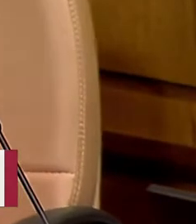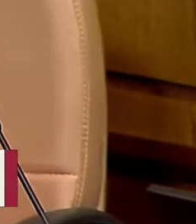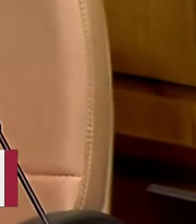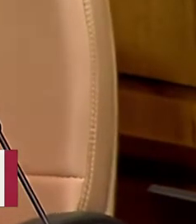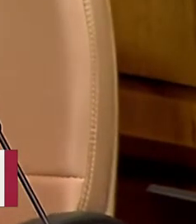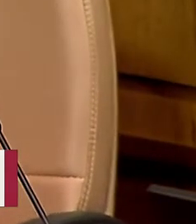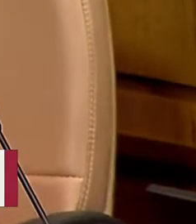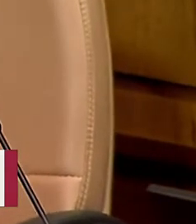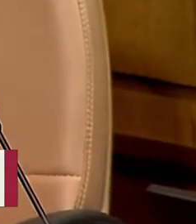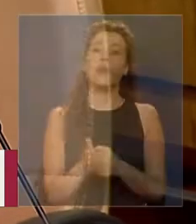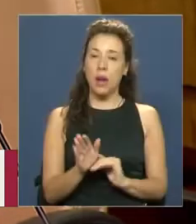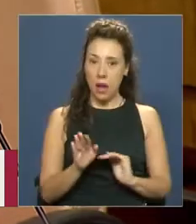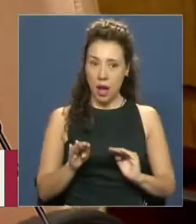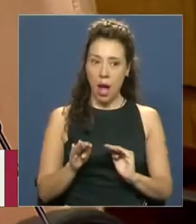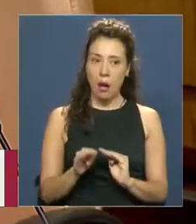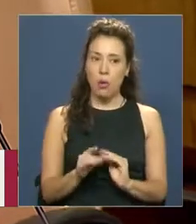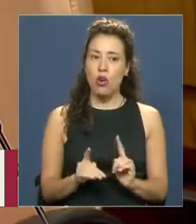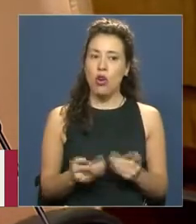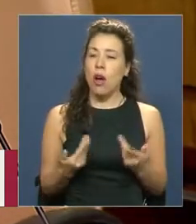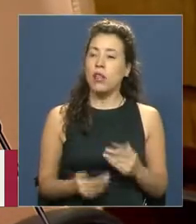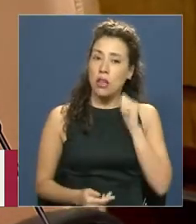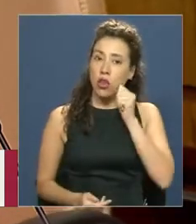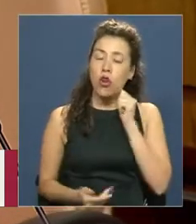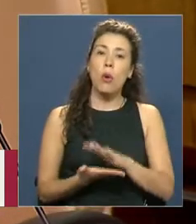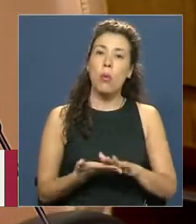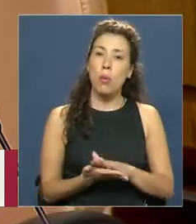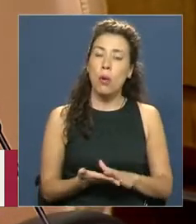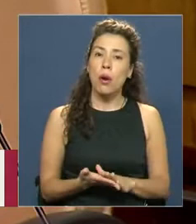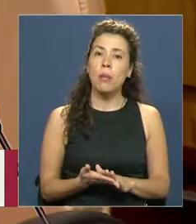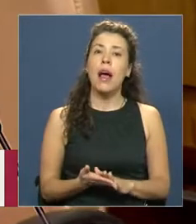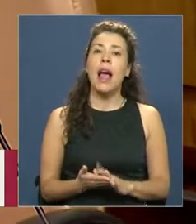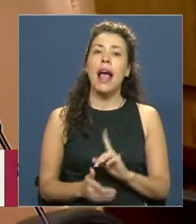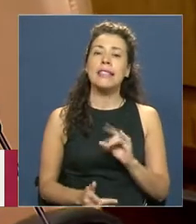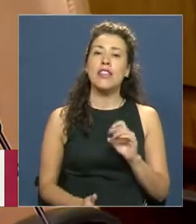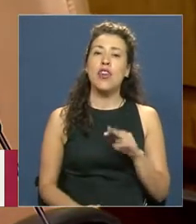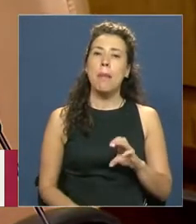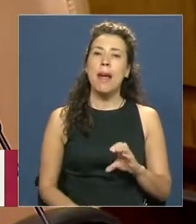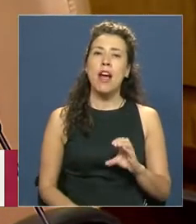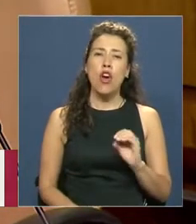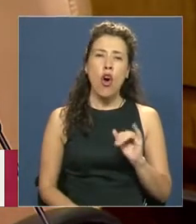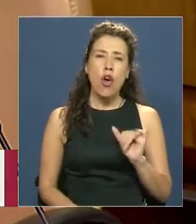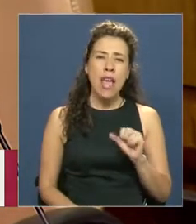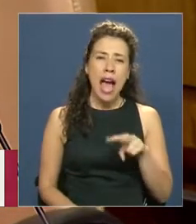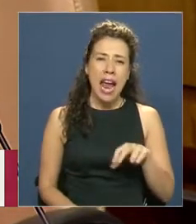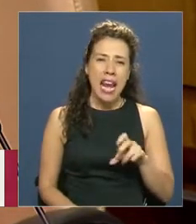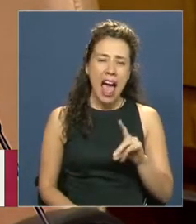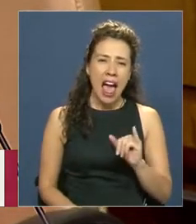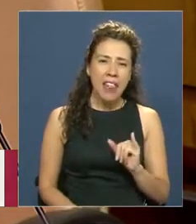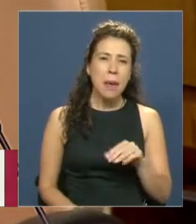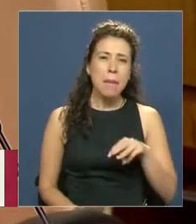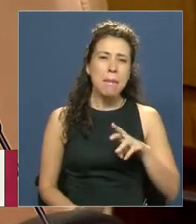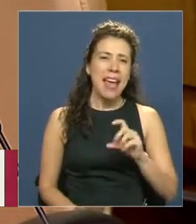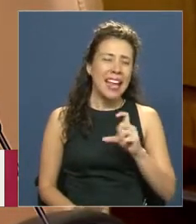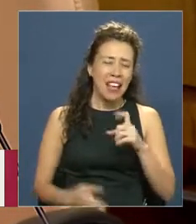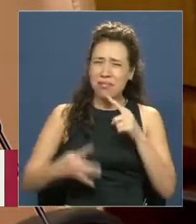común, con un respaldo que no decae día a día. Hablo, por ejemplo, del síndrome de Bock, Koyanagi, Arada, de citrulinemia, de Merkel, de